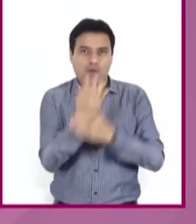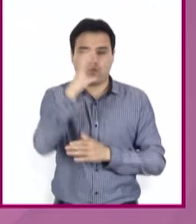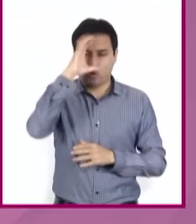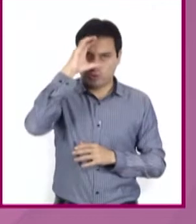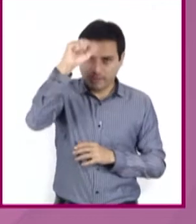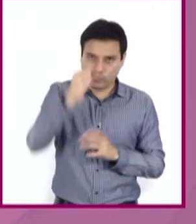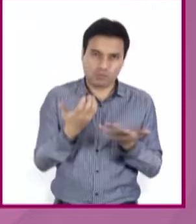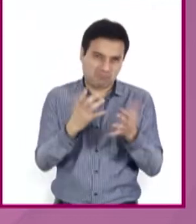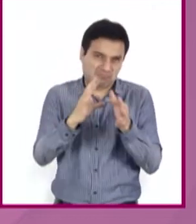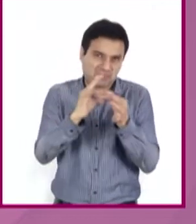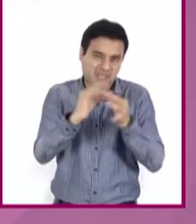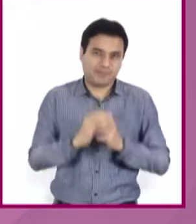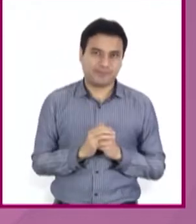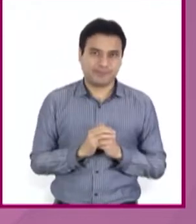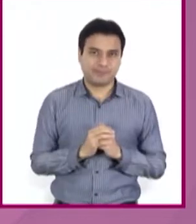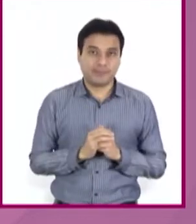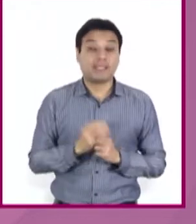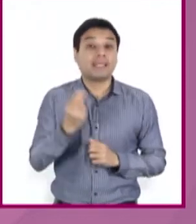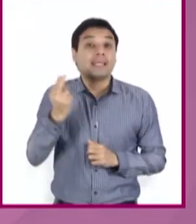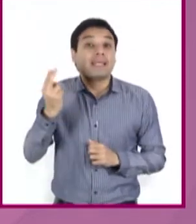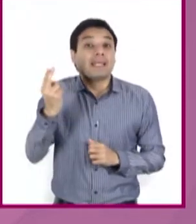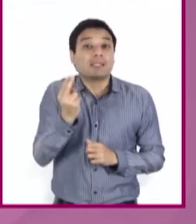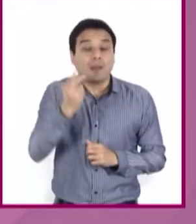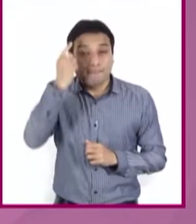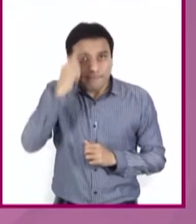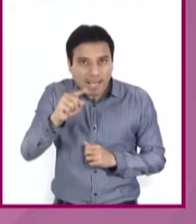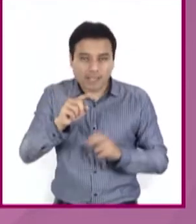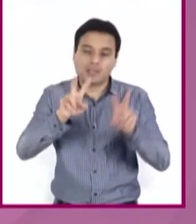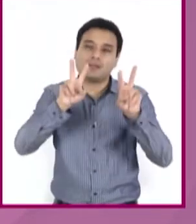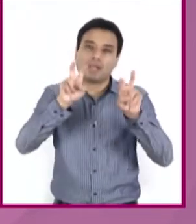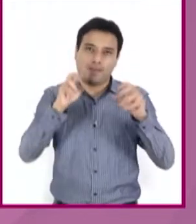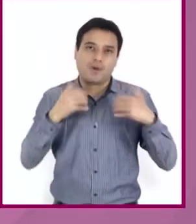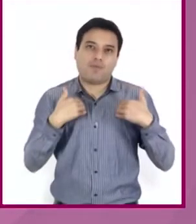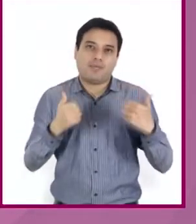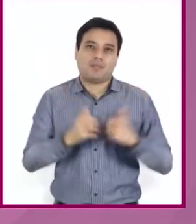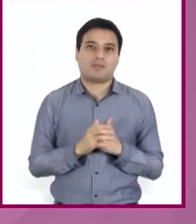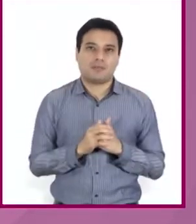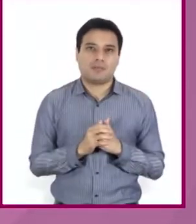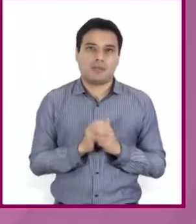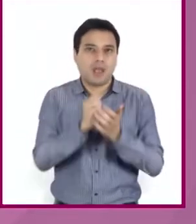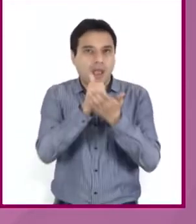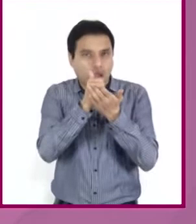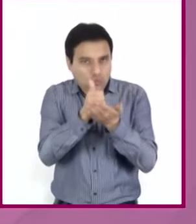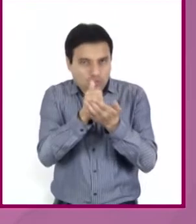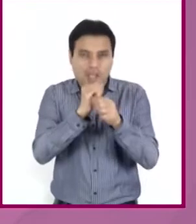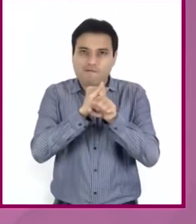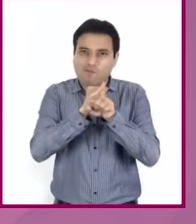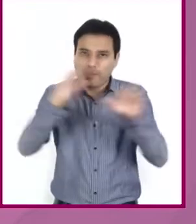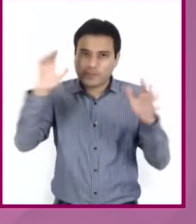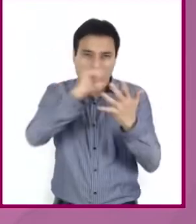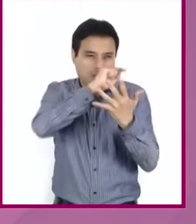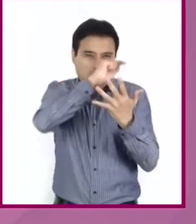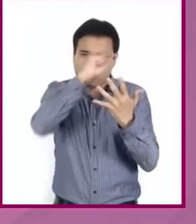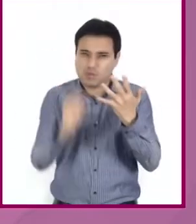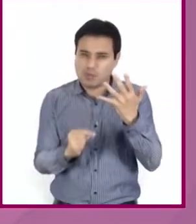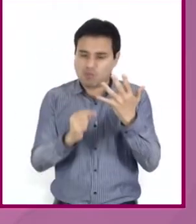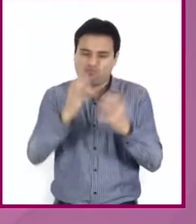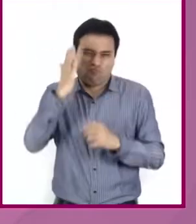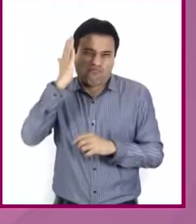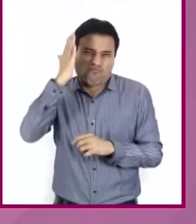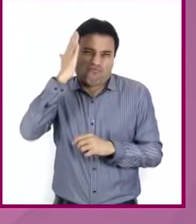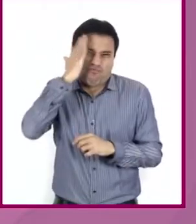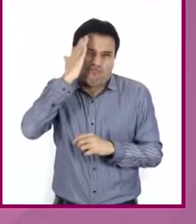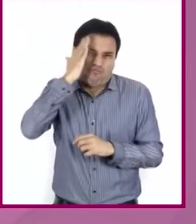o asunto. Son necesarias para la comprensión del texto, ya que brindan información básica sobre el tema del que se